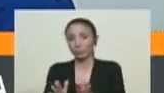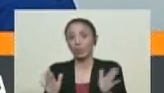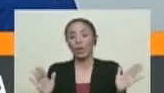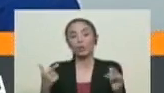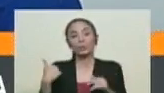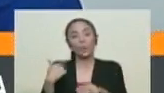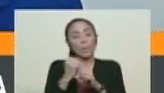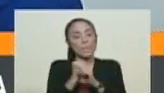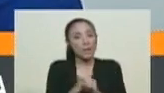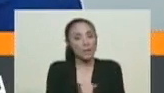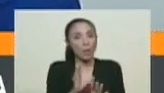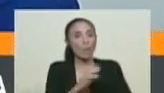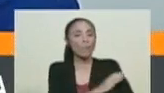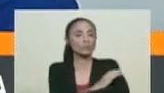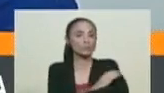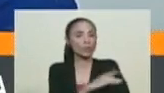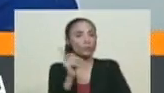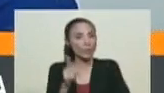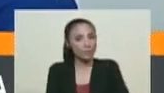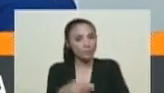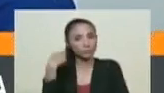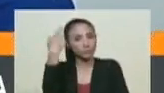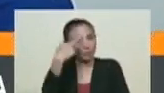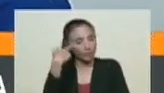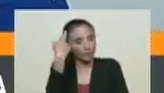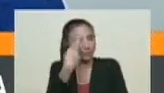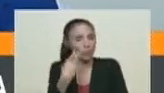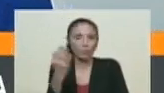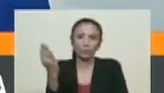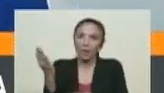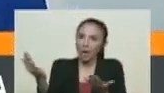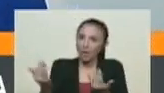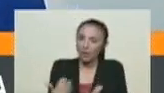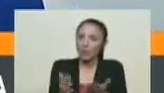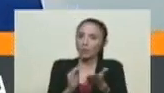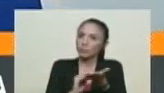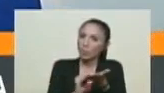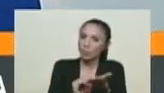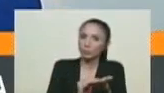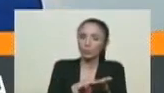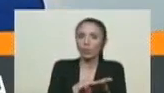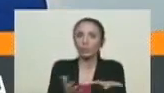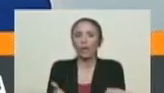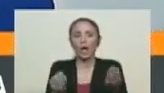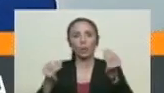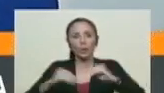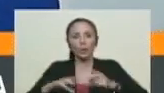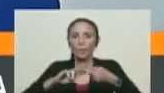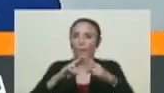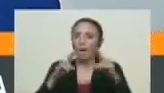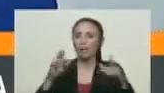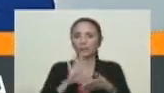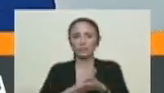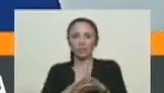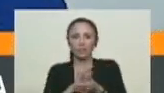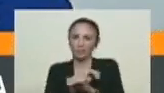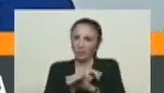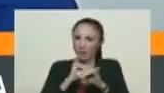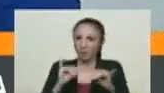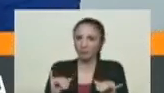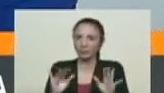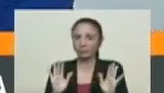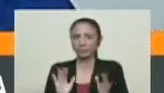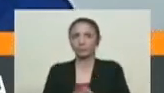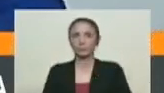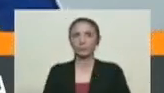oposición reflexione y venga, porque Venezuela necesita un acuerdo de paz, de convivencia. He dado